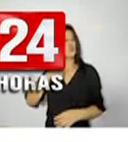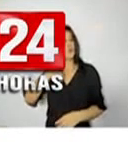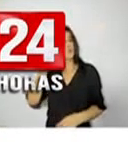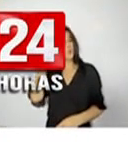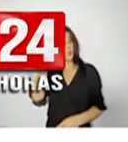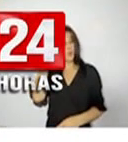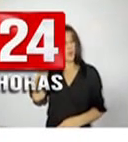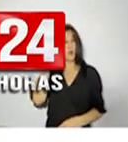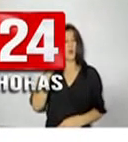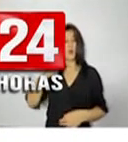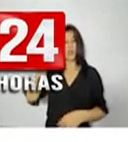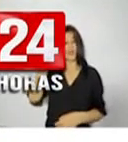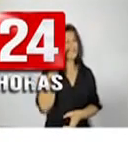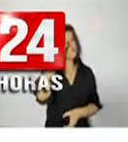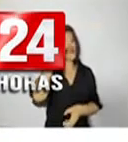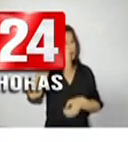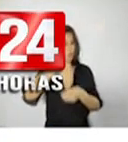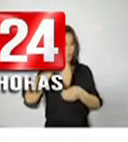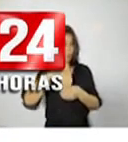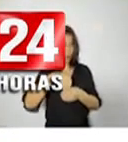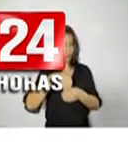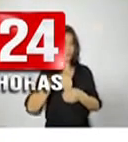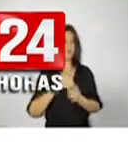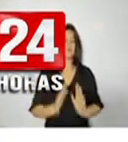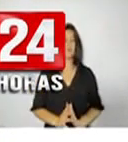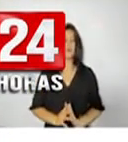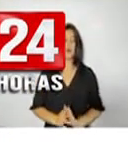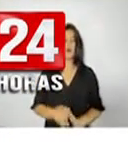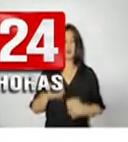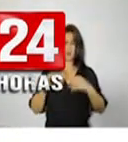los primeros dos años poner